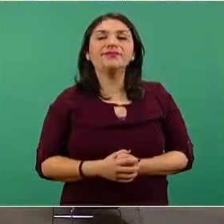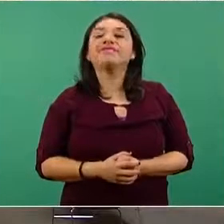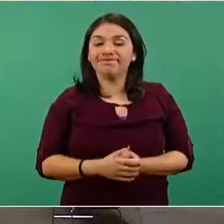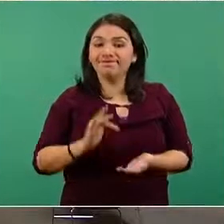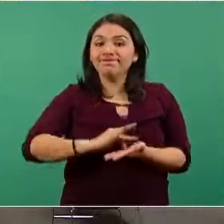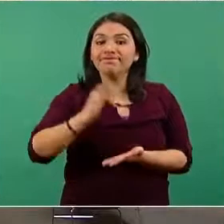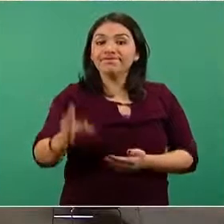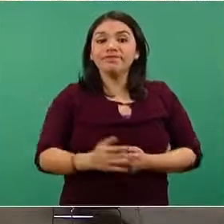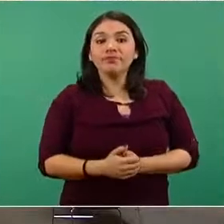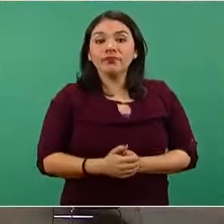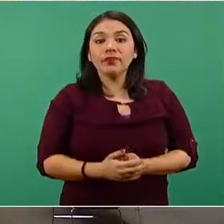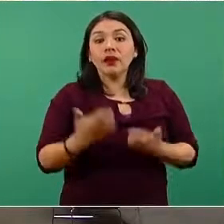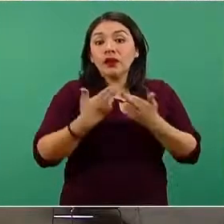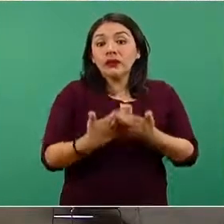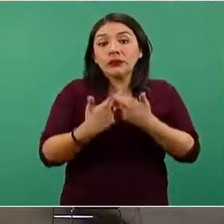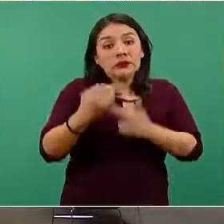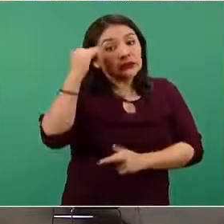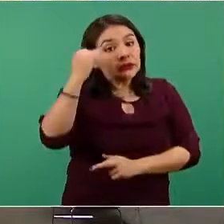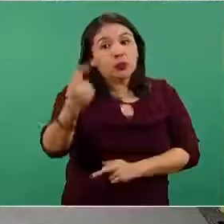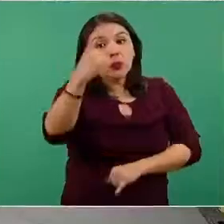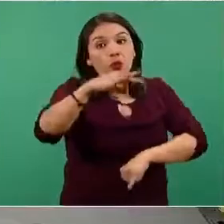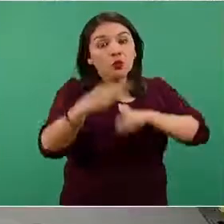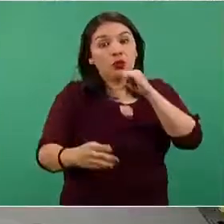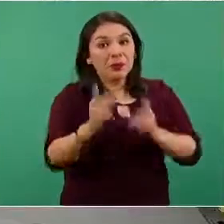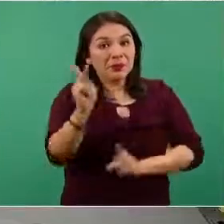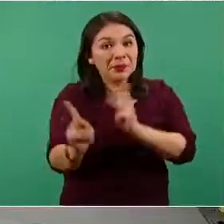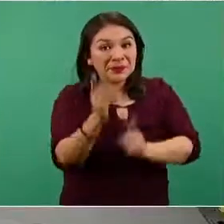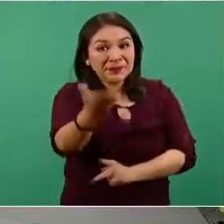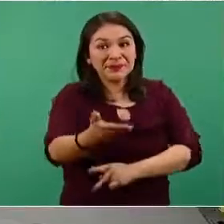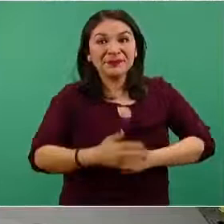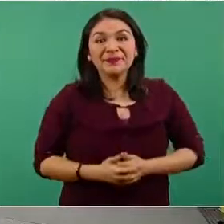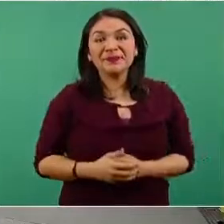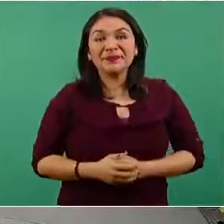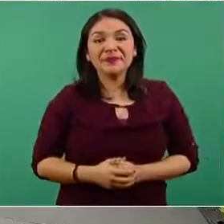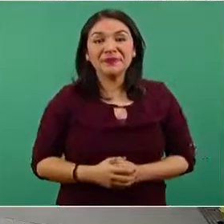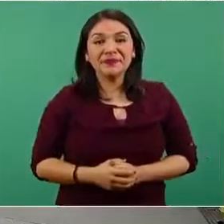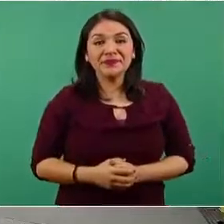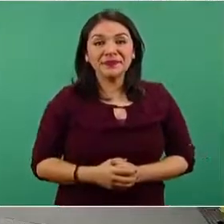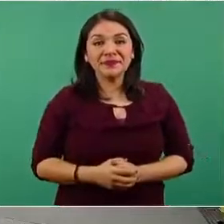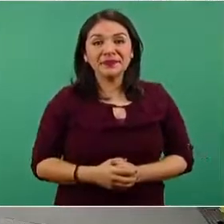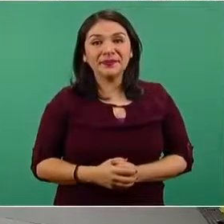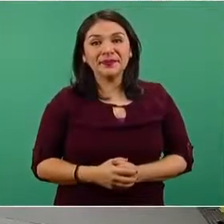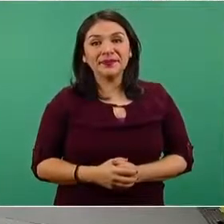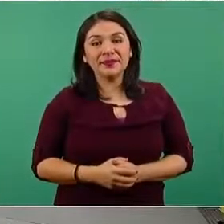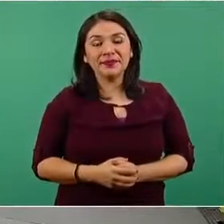Muchas gracias. Tenemos tiempo para una última pregunta, por favor.